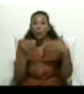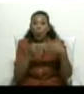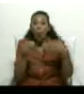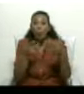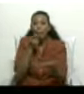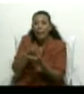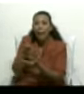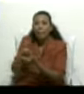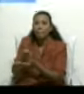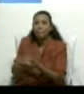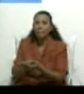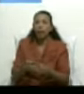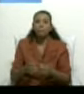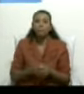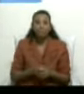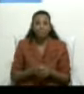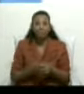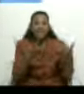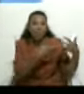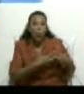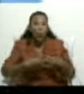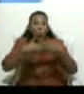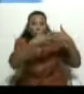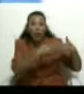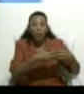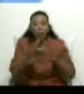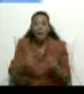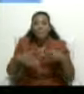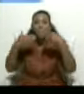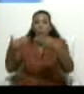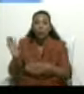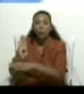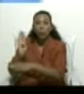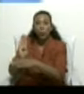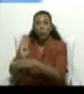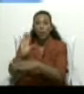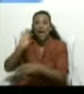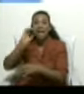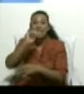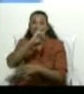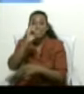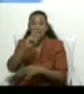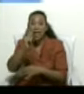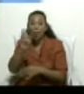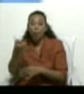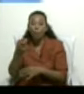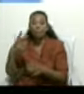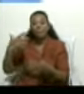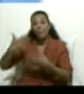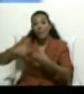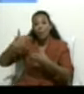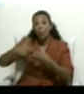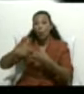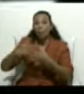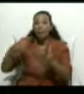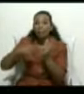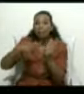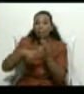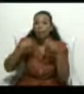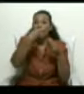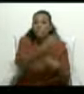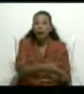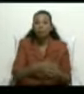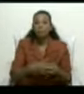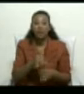impaga. Estados Unidos extiende protección de Citgo de los acreedores de venezolana PDVSA.